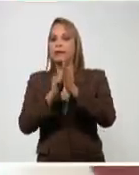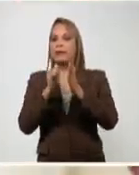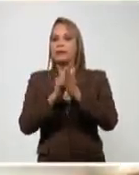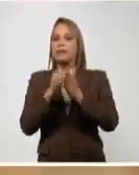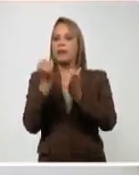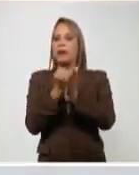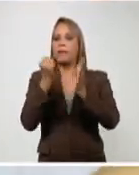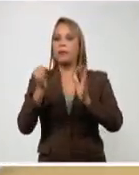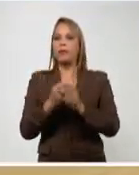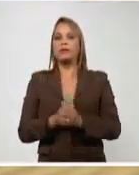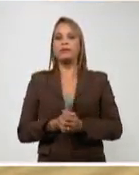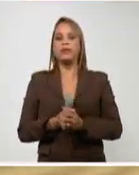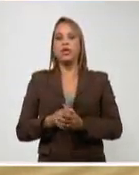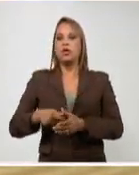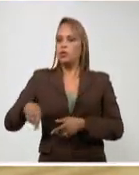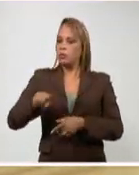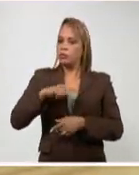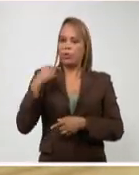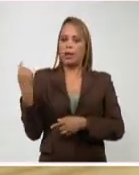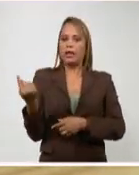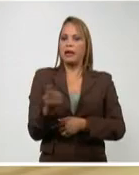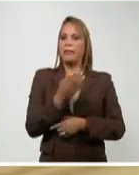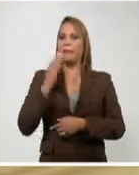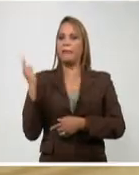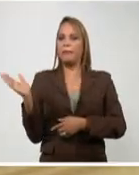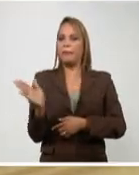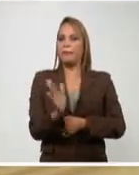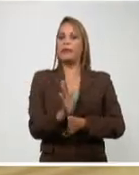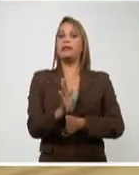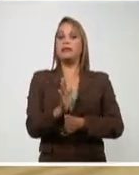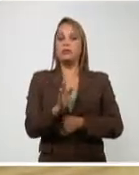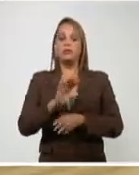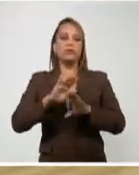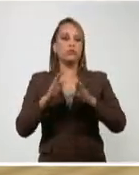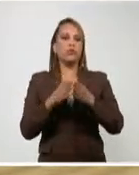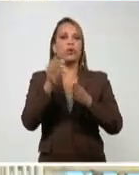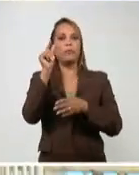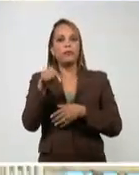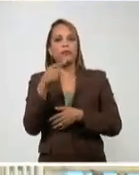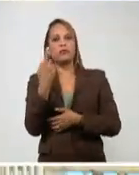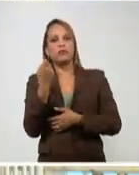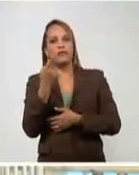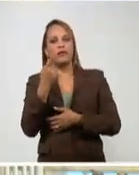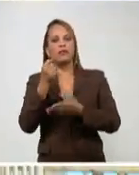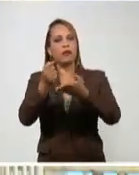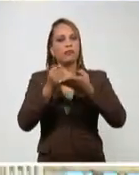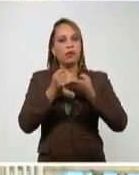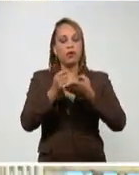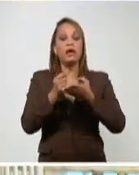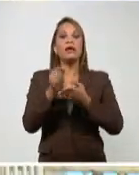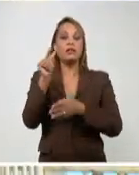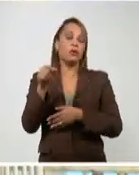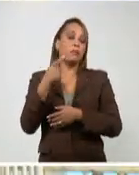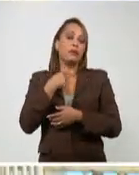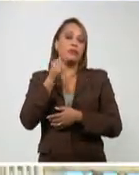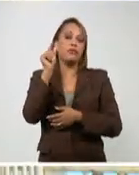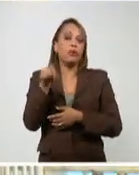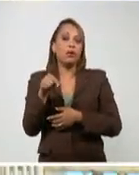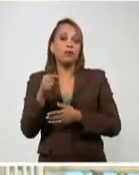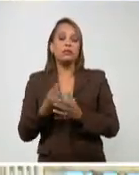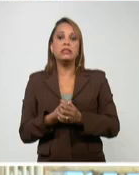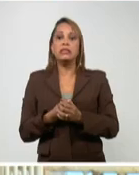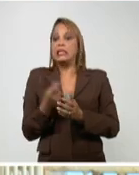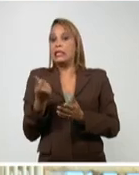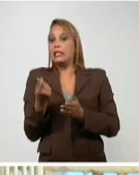aquí han pasado prácticamente todos los vulnerables del Consejo de Defensa, los hemos atendido a todos. Son personas que no tienen